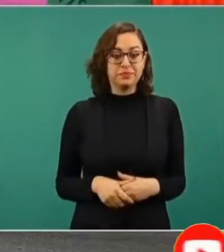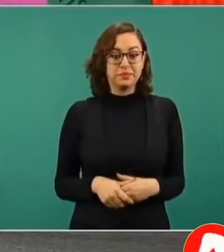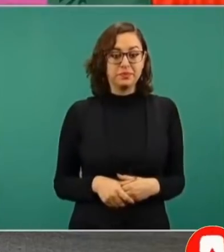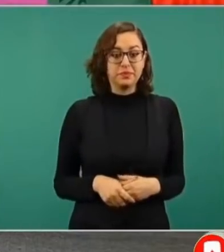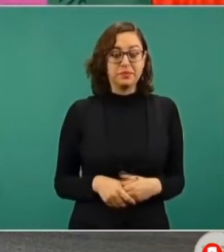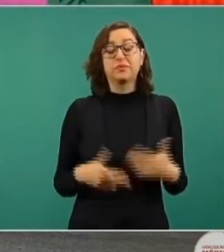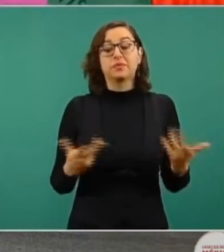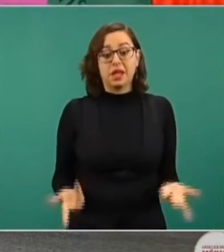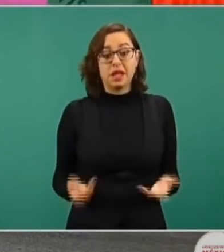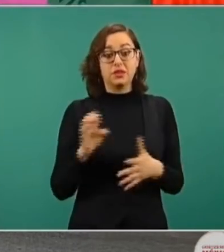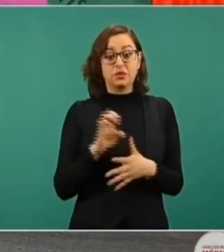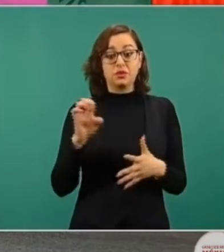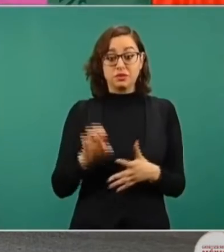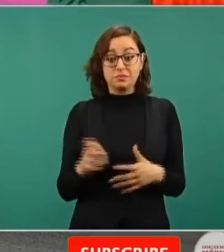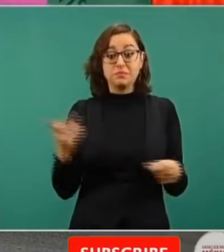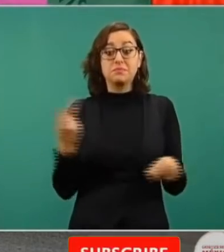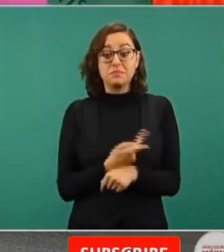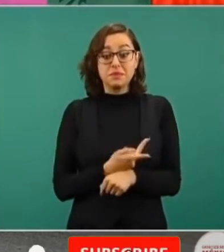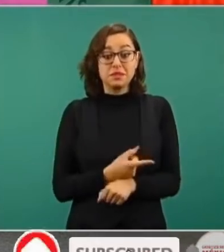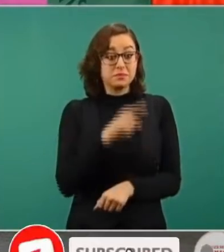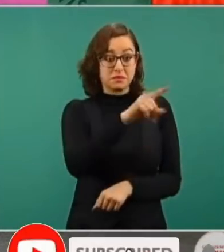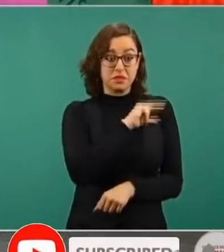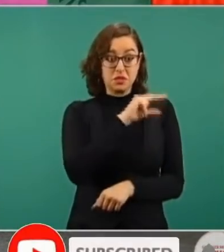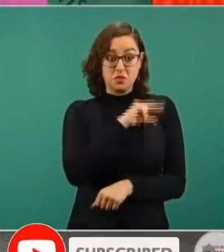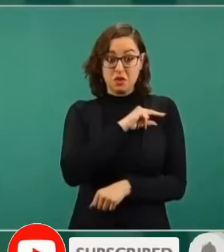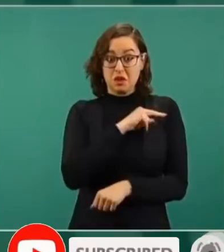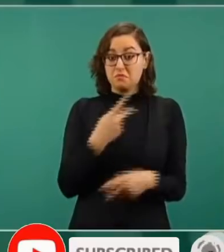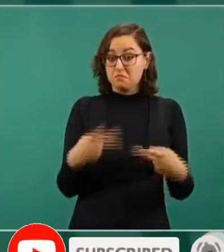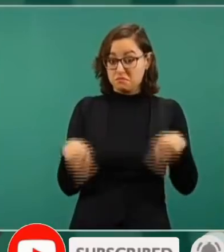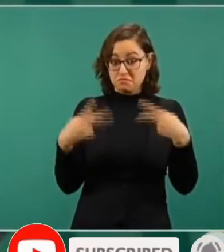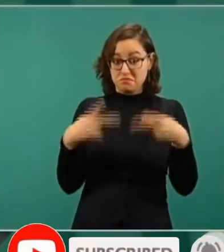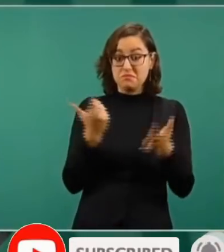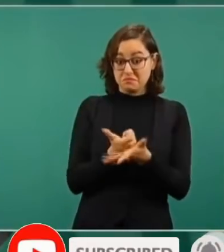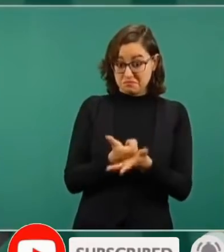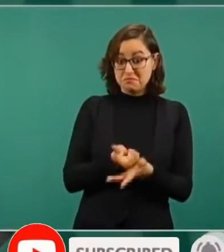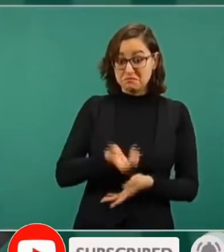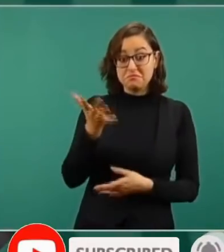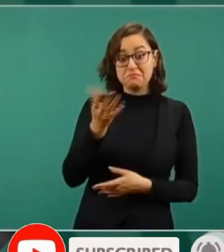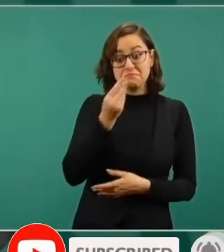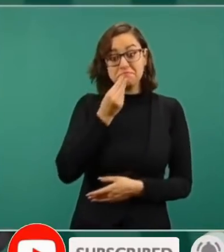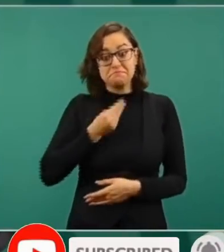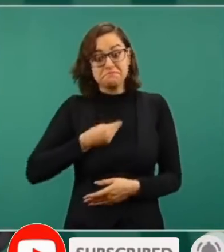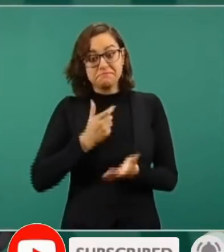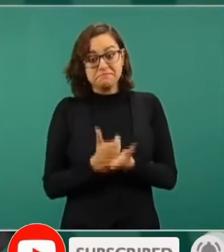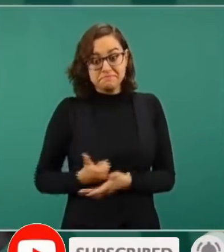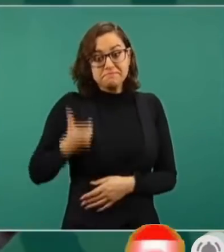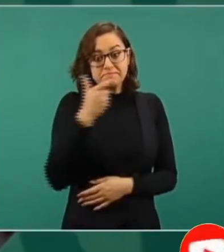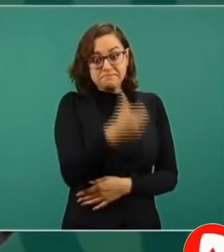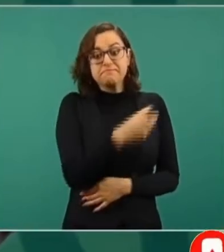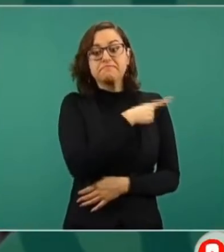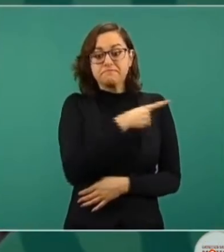que comprar energía cara a un privado. La energía que no